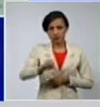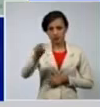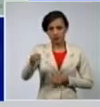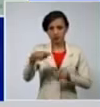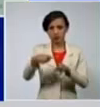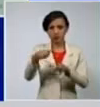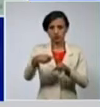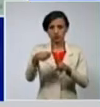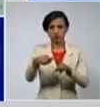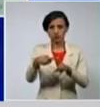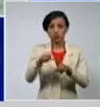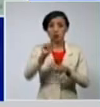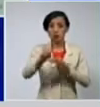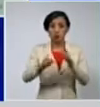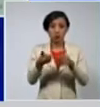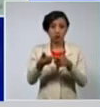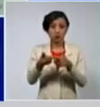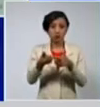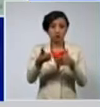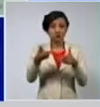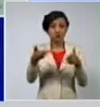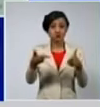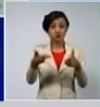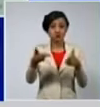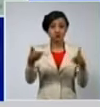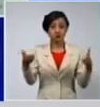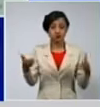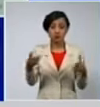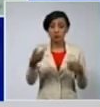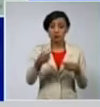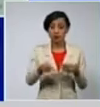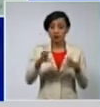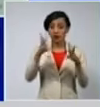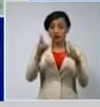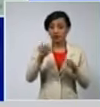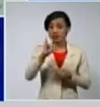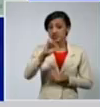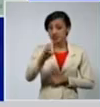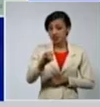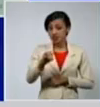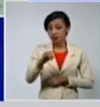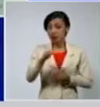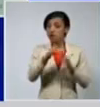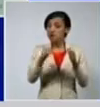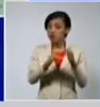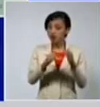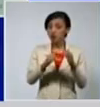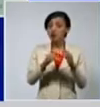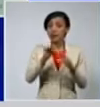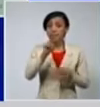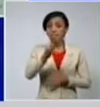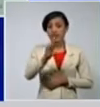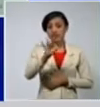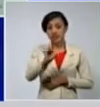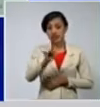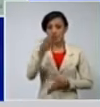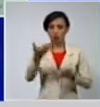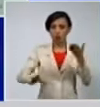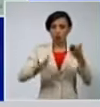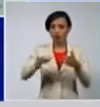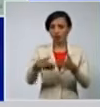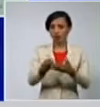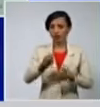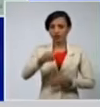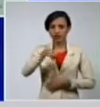Ha ido incrementando, aunque la cifra de 60 es inferior en 27 en comparación con el día anterior. De